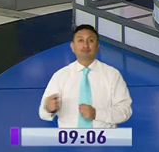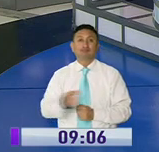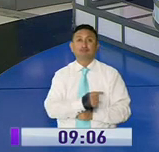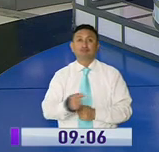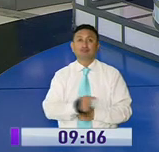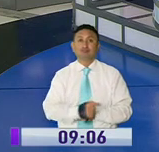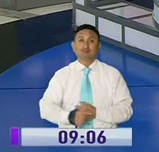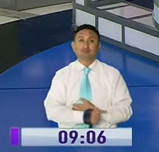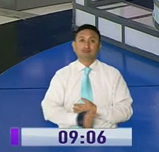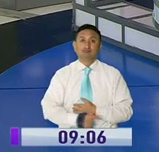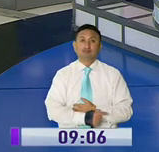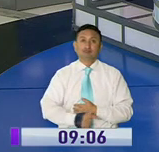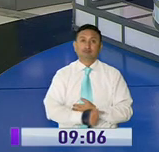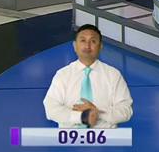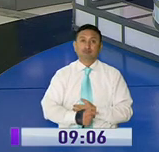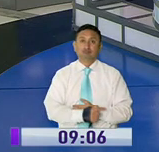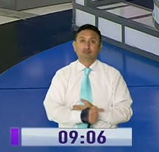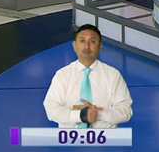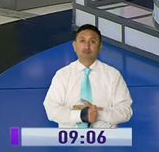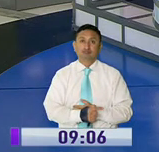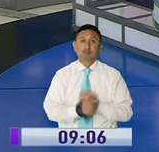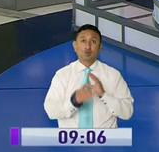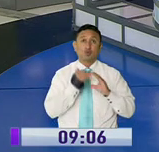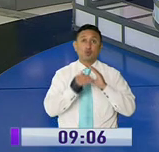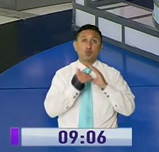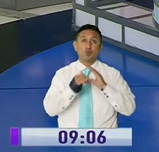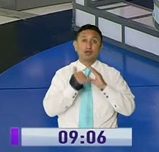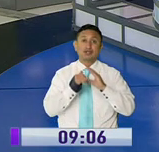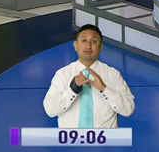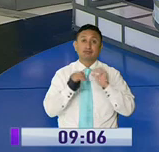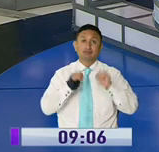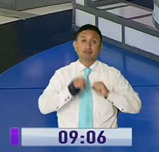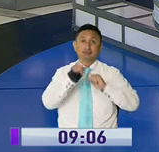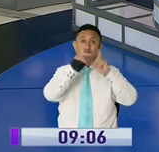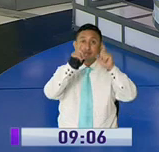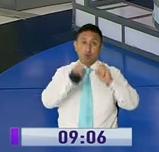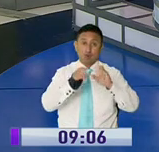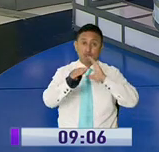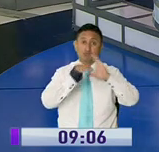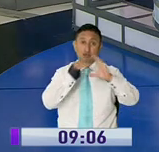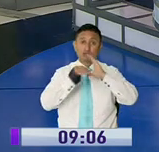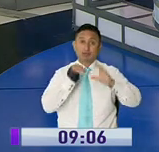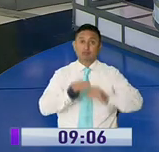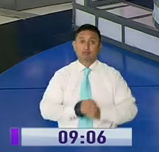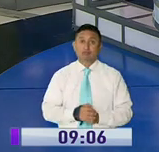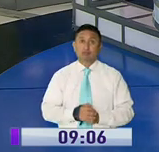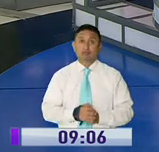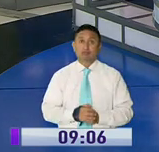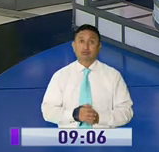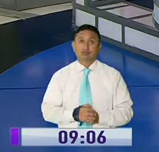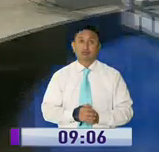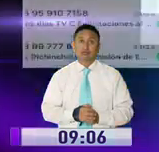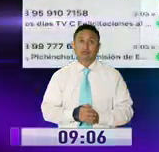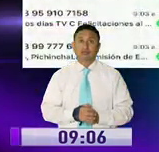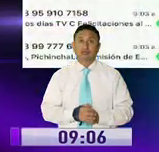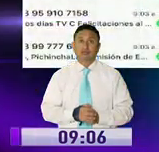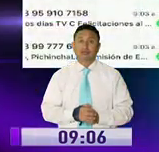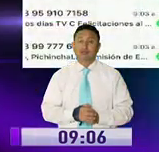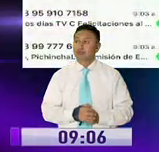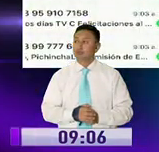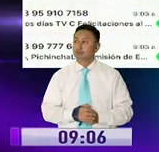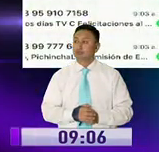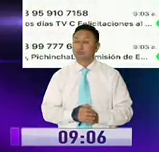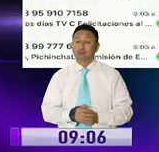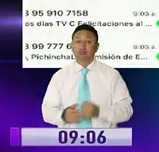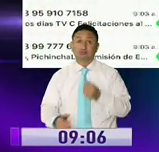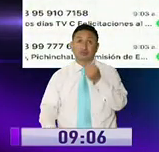095184393, Ali. Estamos listos para tratar de contestar aquellas inquietudes que usted tiene, amigo televidente. Buenos días, TVC. Hay 300